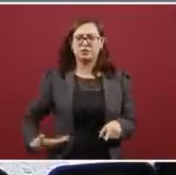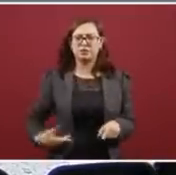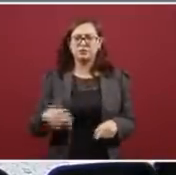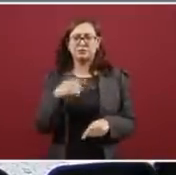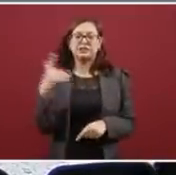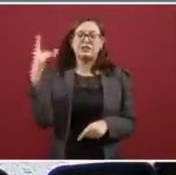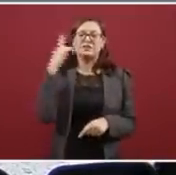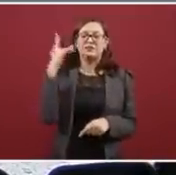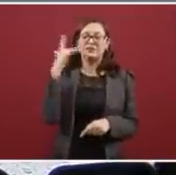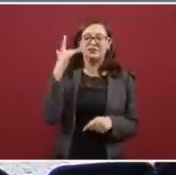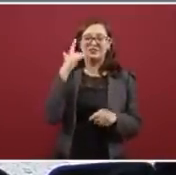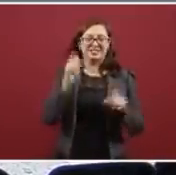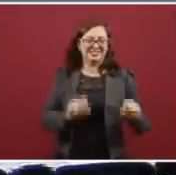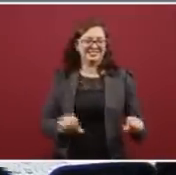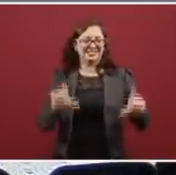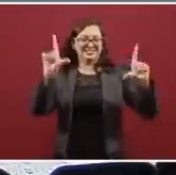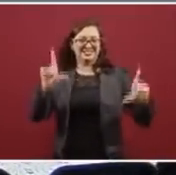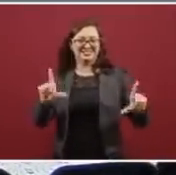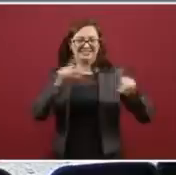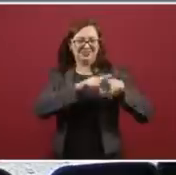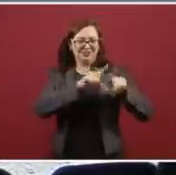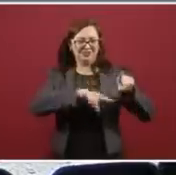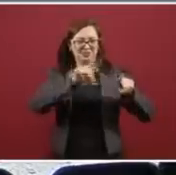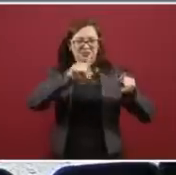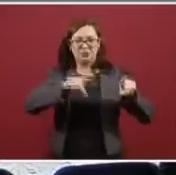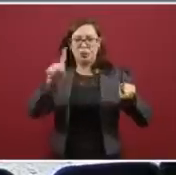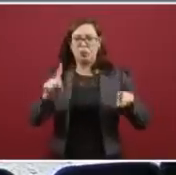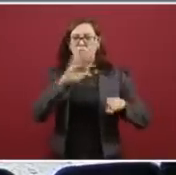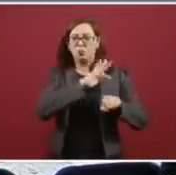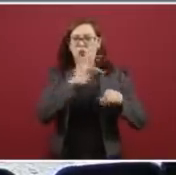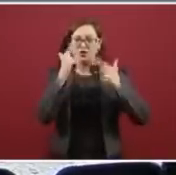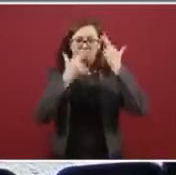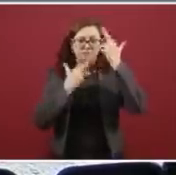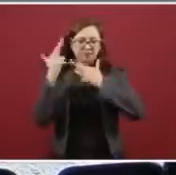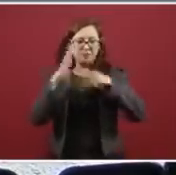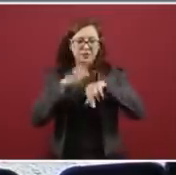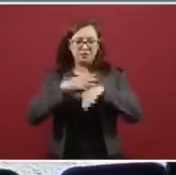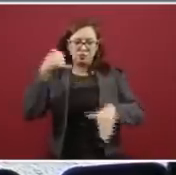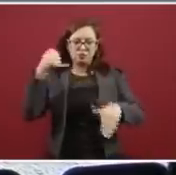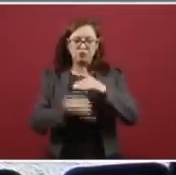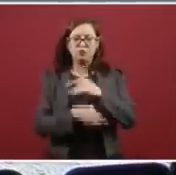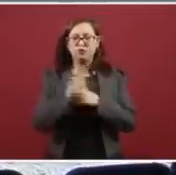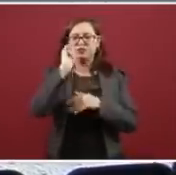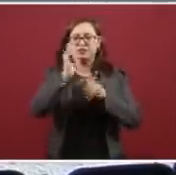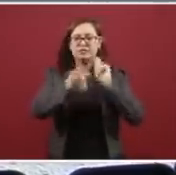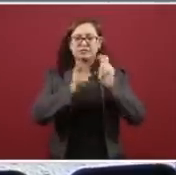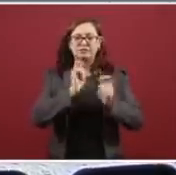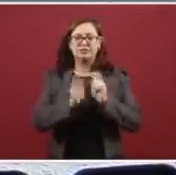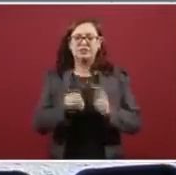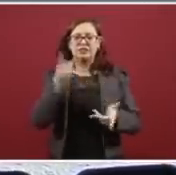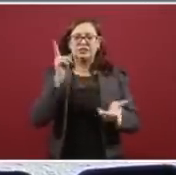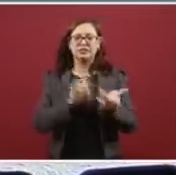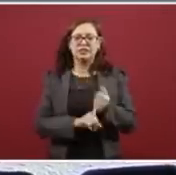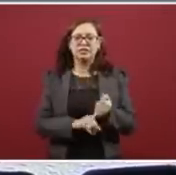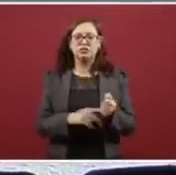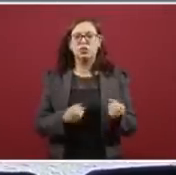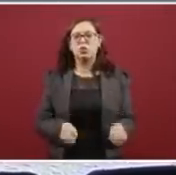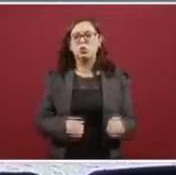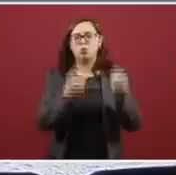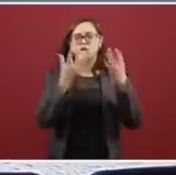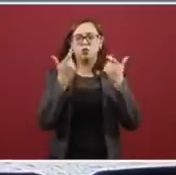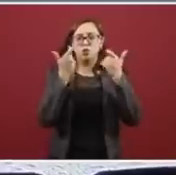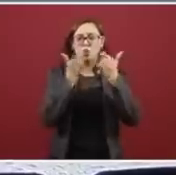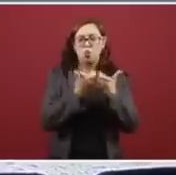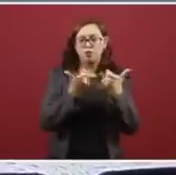sin fin que puede analizar a detalle cuáles son los componentes que tiene el precio del